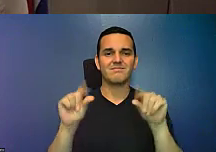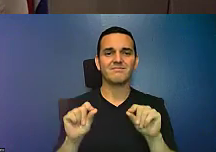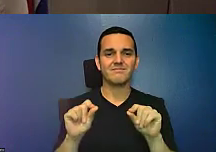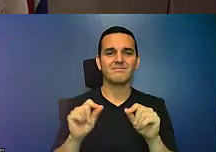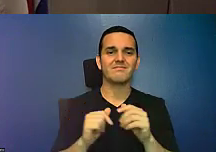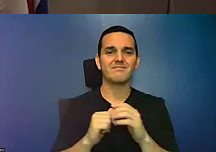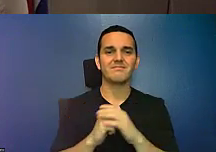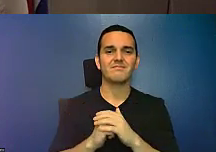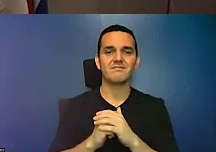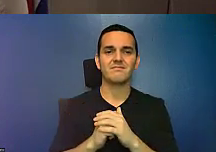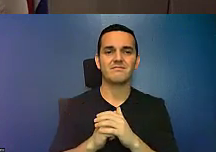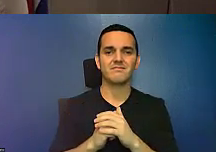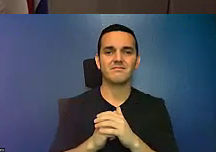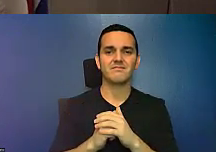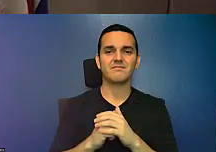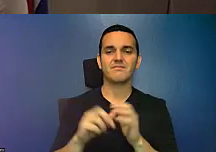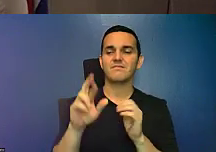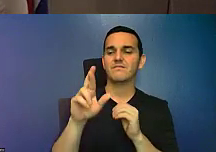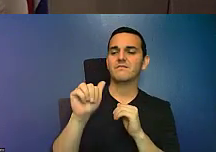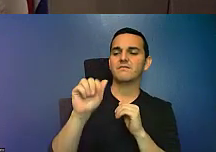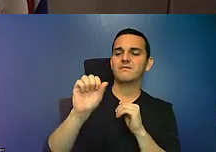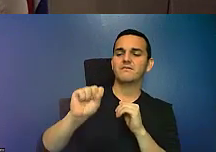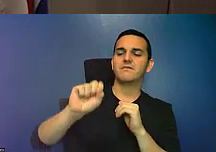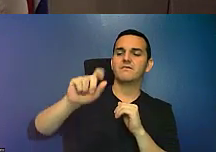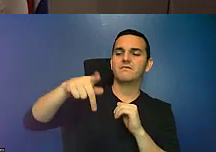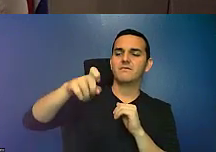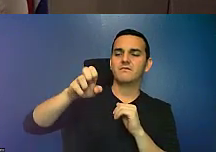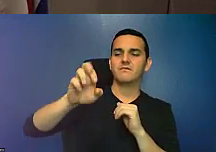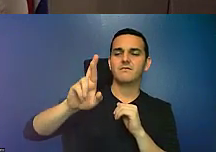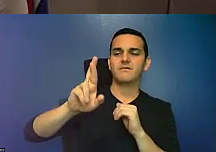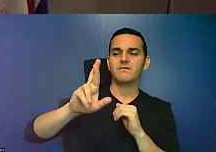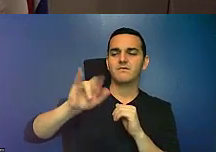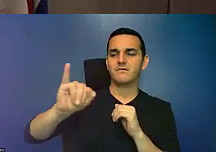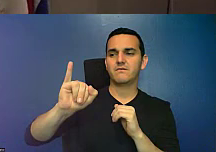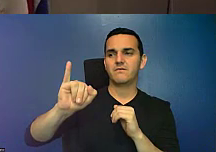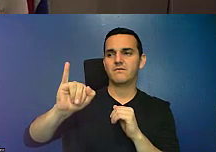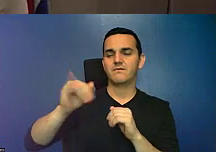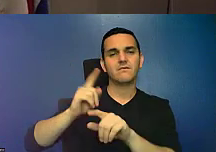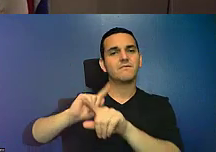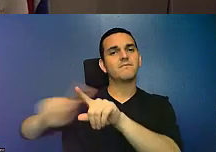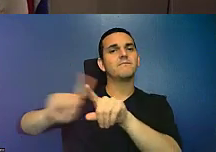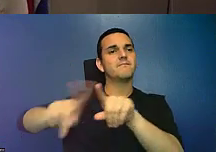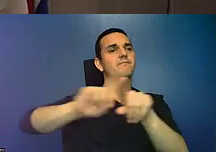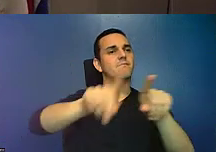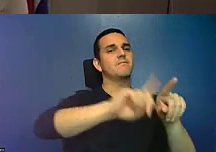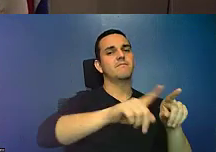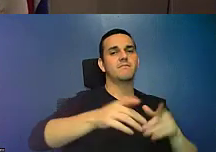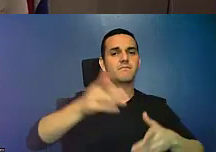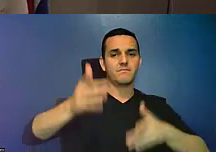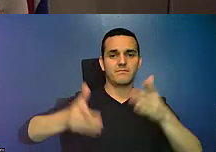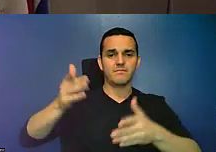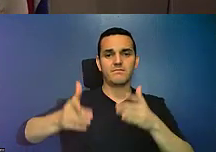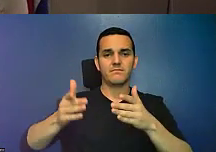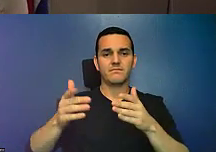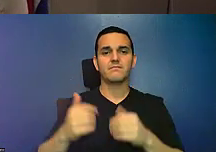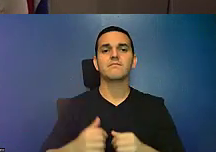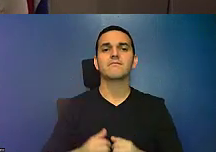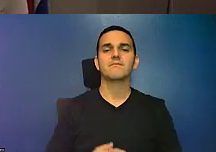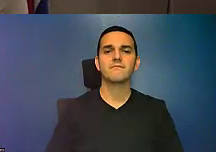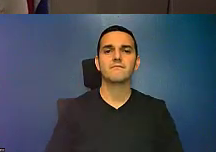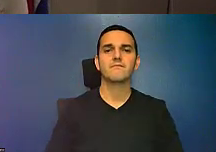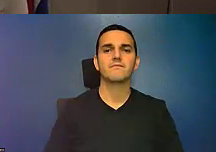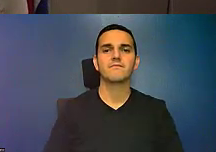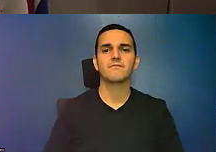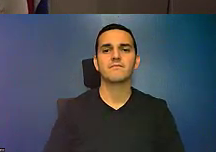Leonardo, lo que es el Raspberry, y diferentes robots que tienen pruebas de batería y diferentes sensores